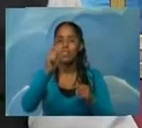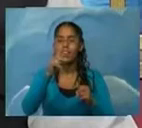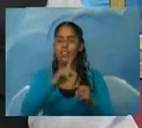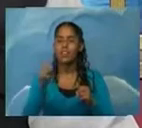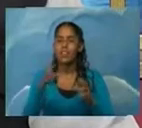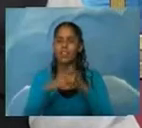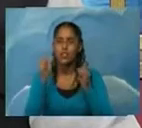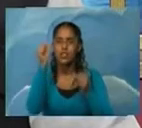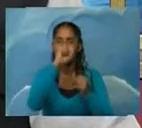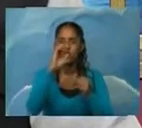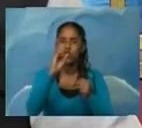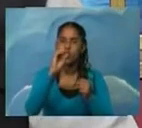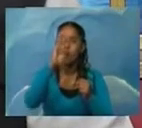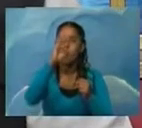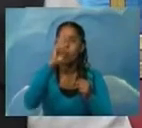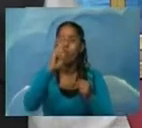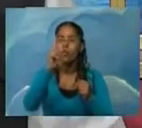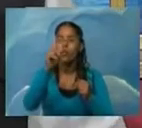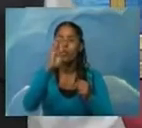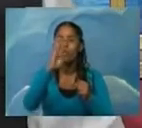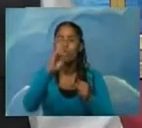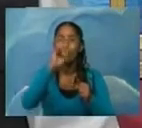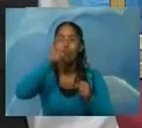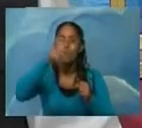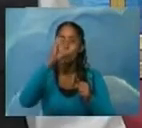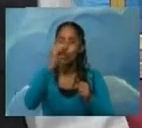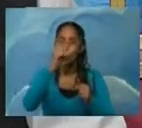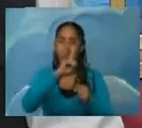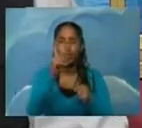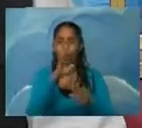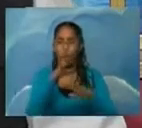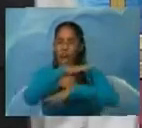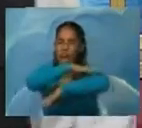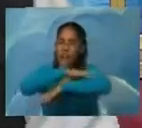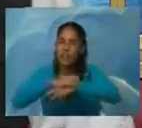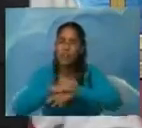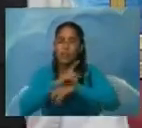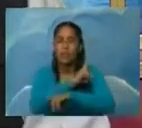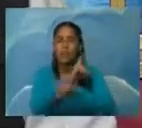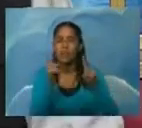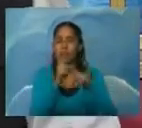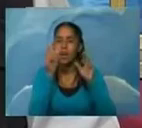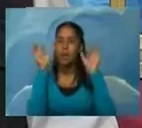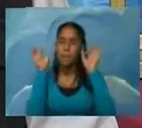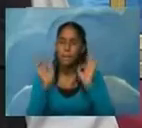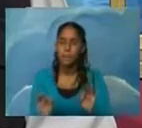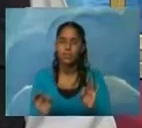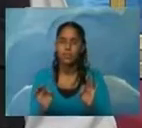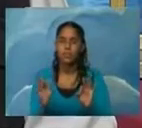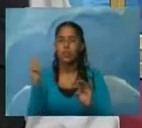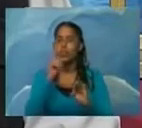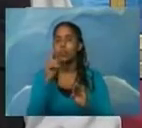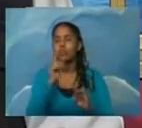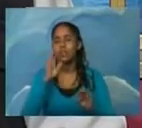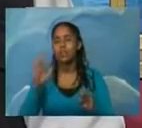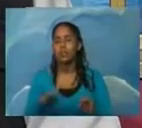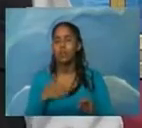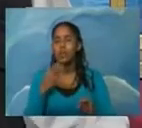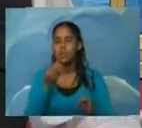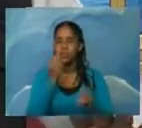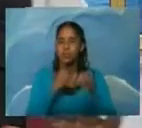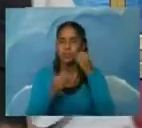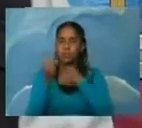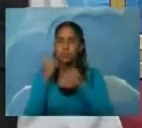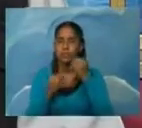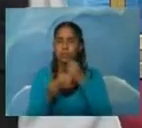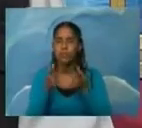somormujo. Madre. Bueno, todos estos animales especifican aquí que no se deben comer. Bueno,